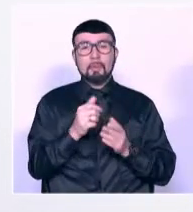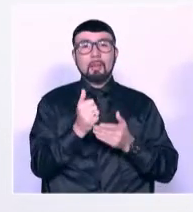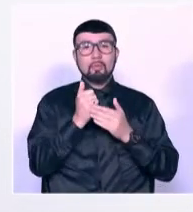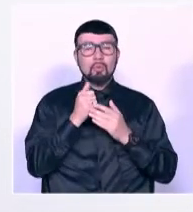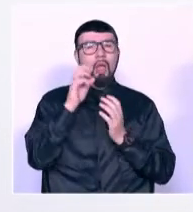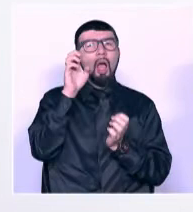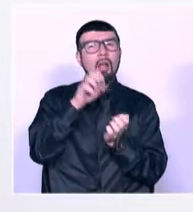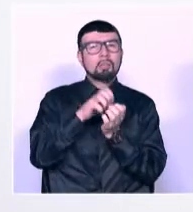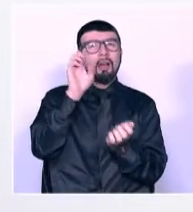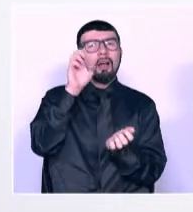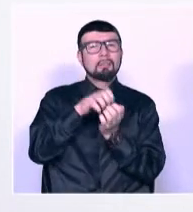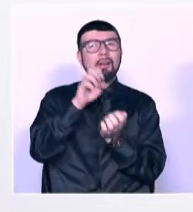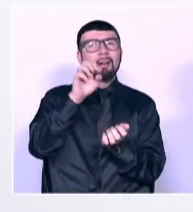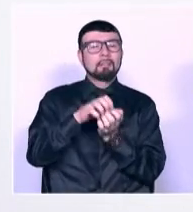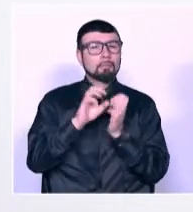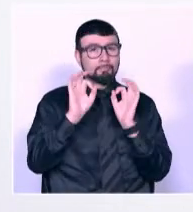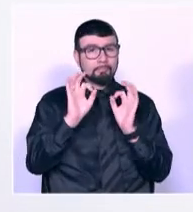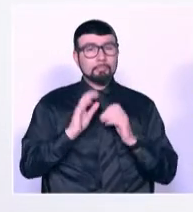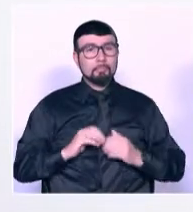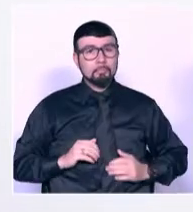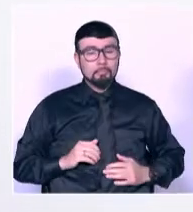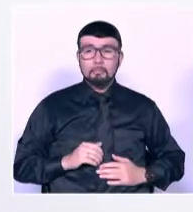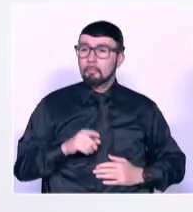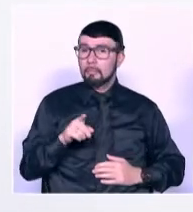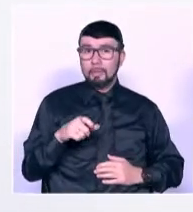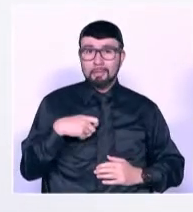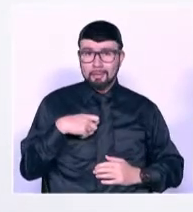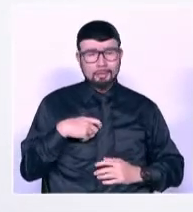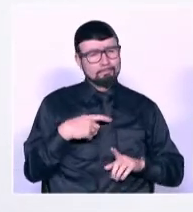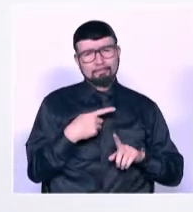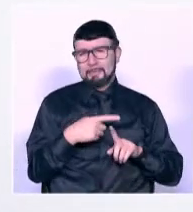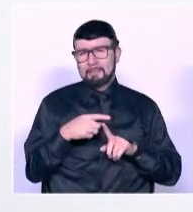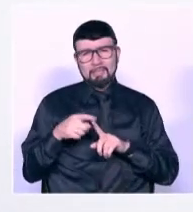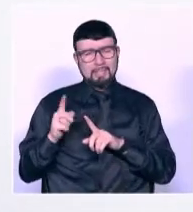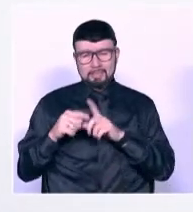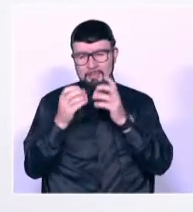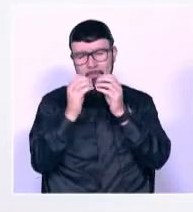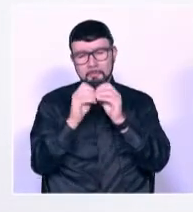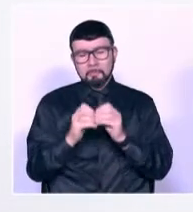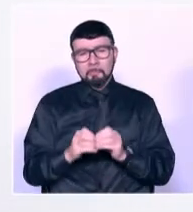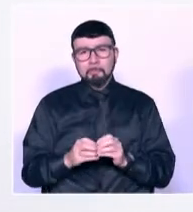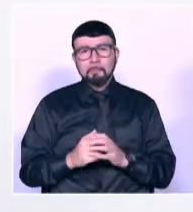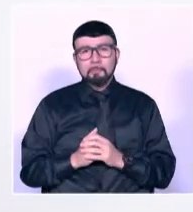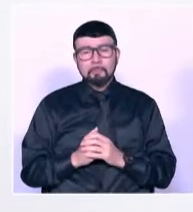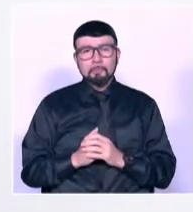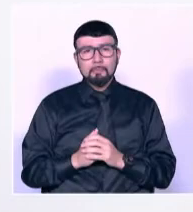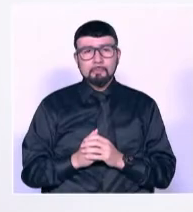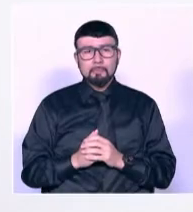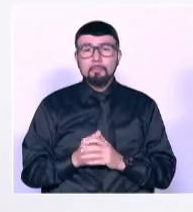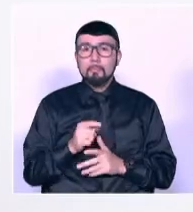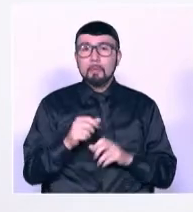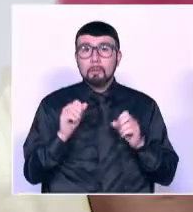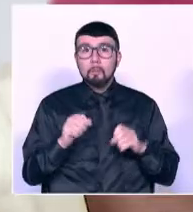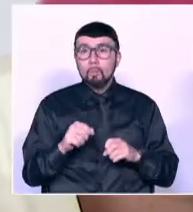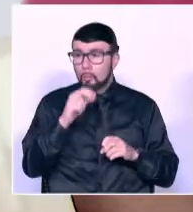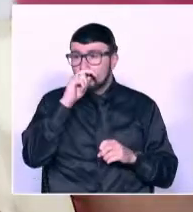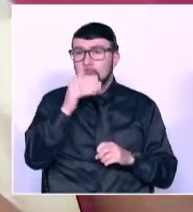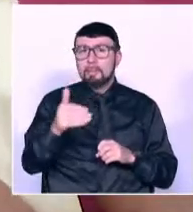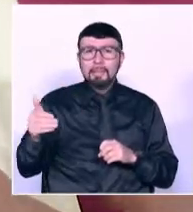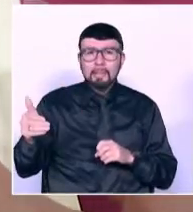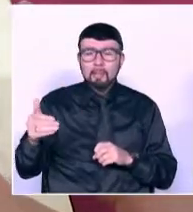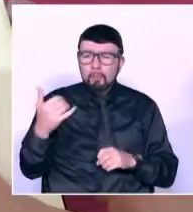funciones. Estos aparaticos vienen en muchos diseños y se pueden realizar en niños desde